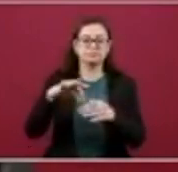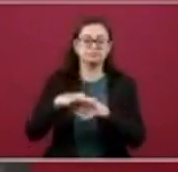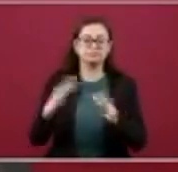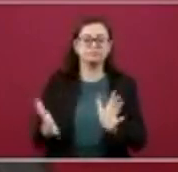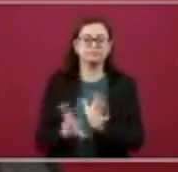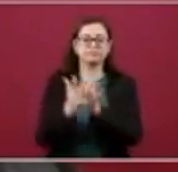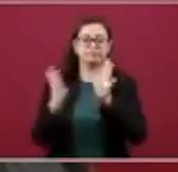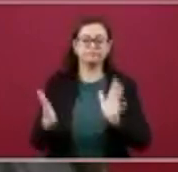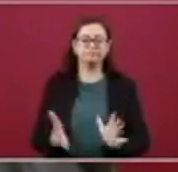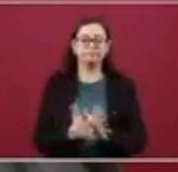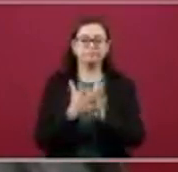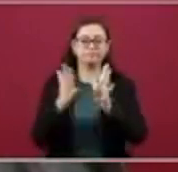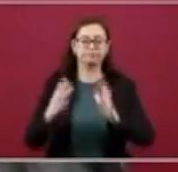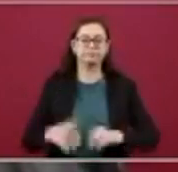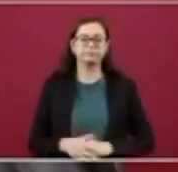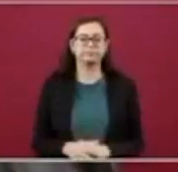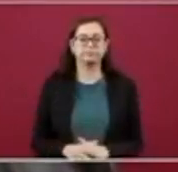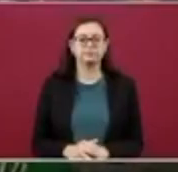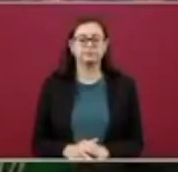participaron.